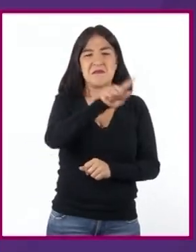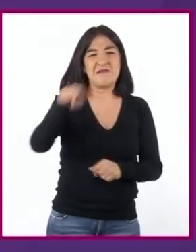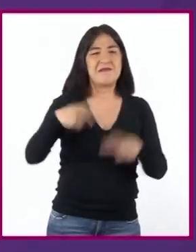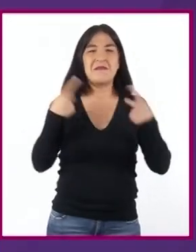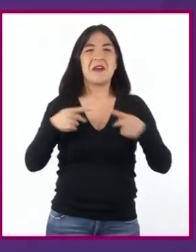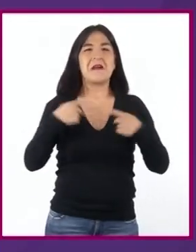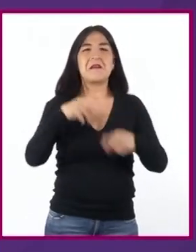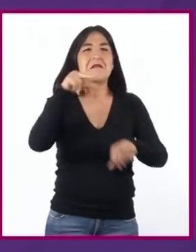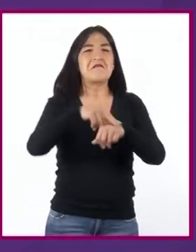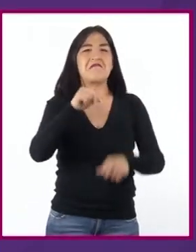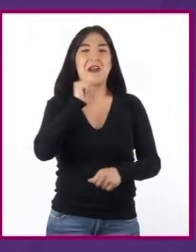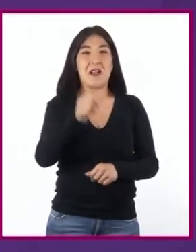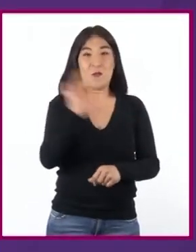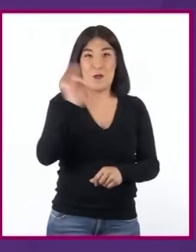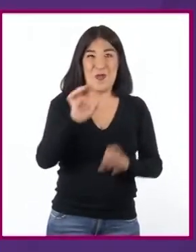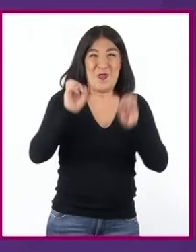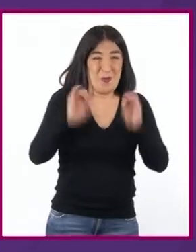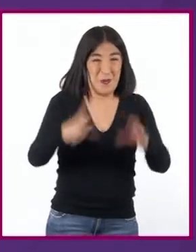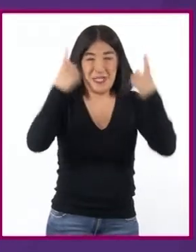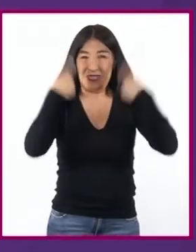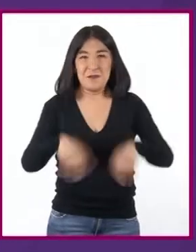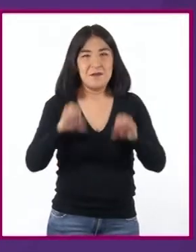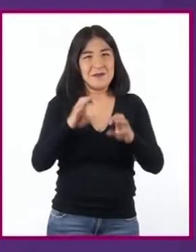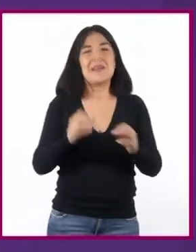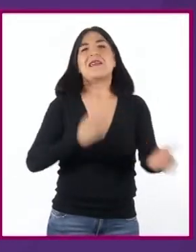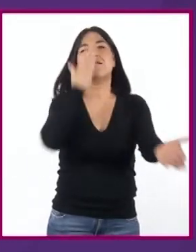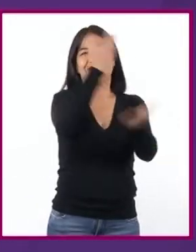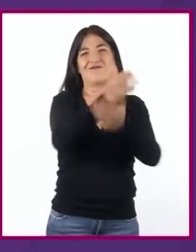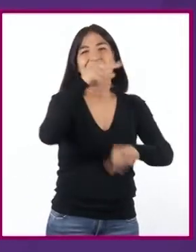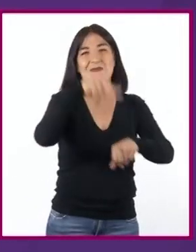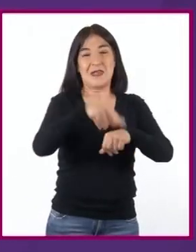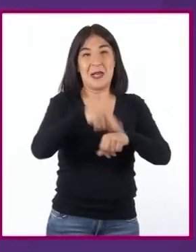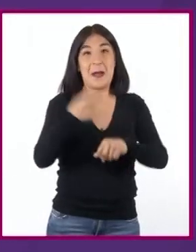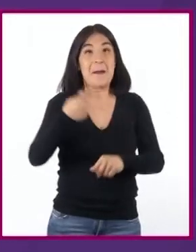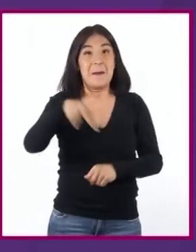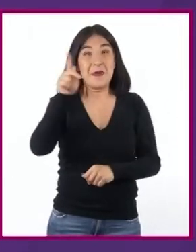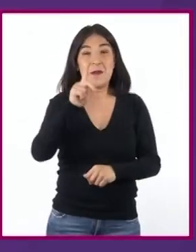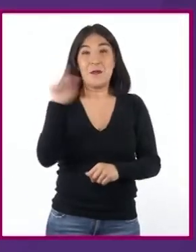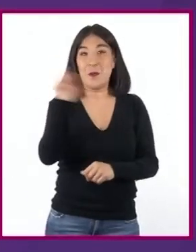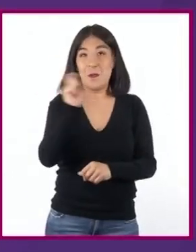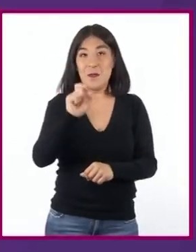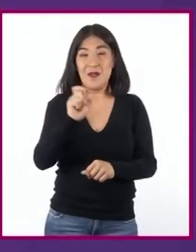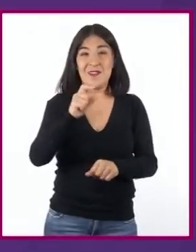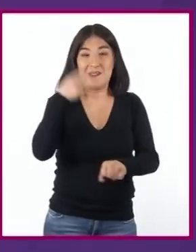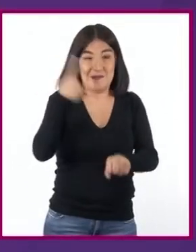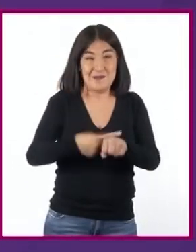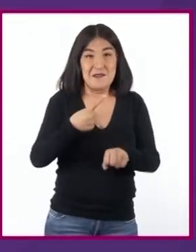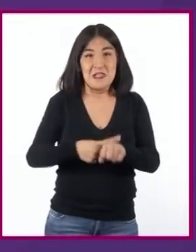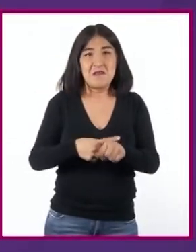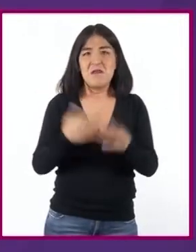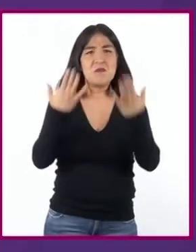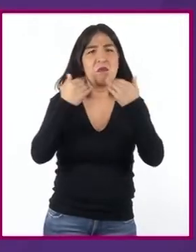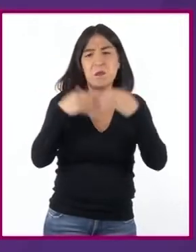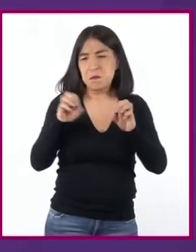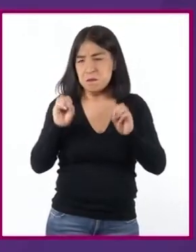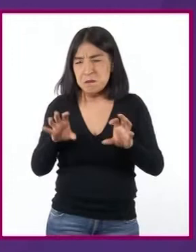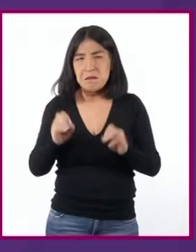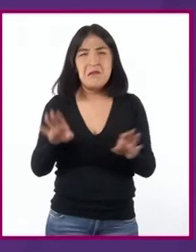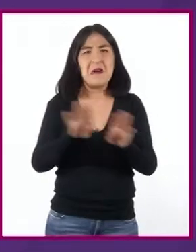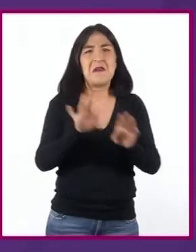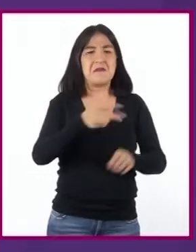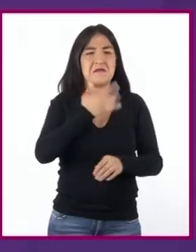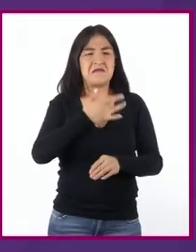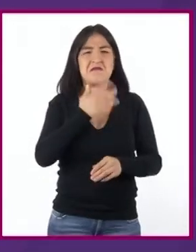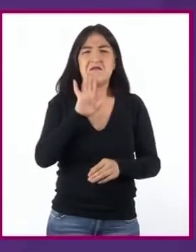atenderse. Cuando algo le duele, es muy fácil que vayamos al médico. Pero cuando tenemos una enfermedad que no nos duele, que no nos da